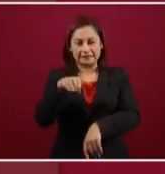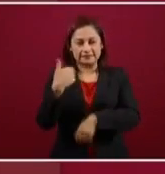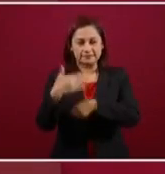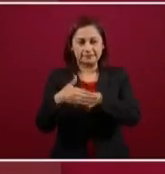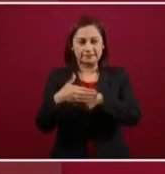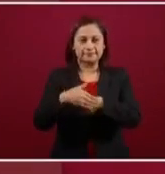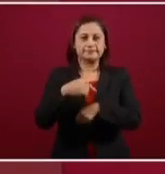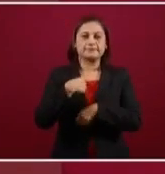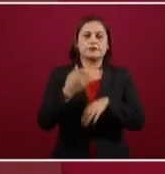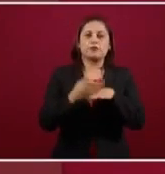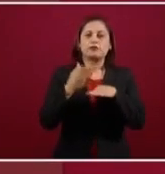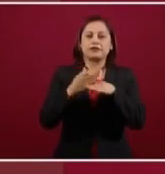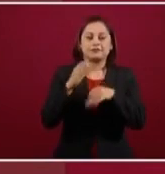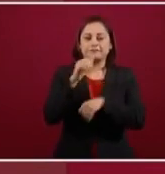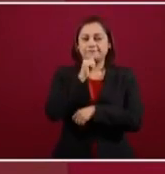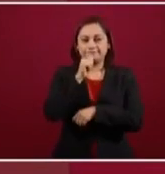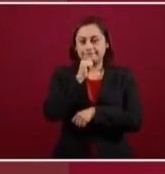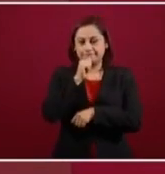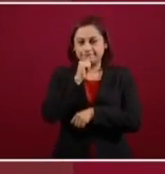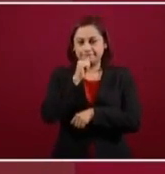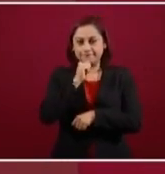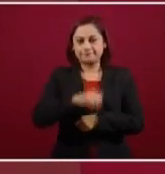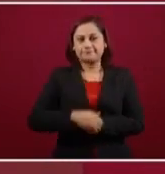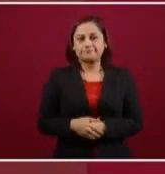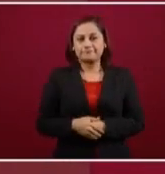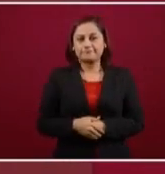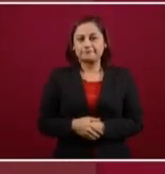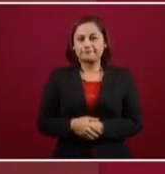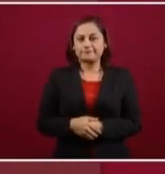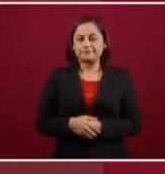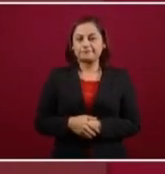porque eso es